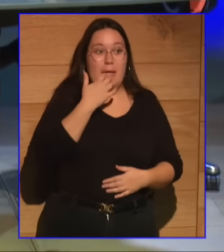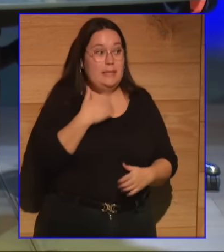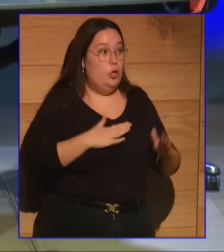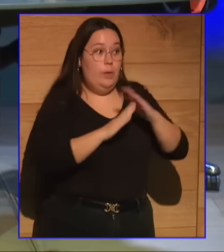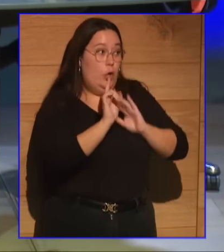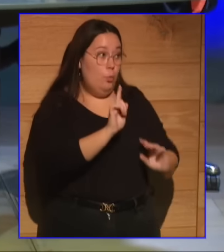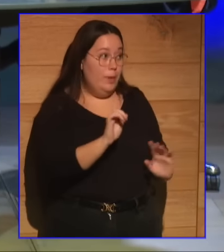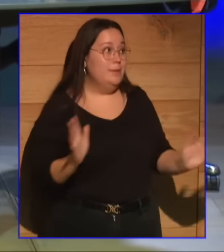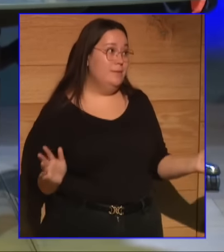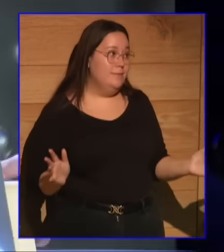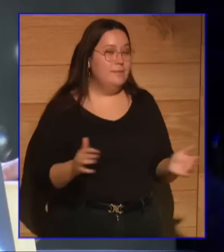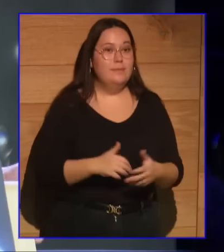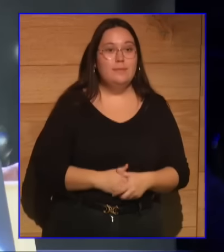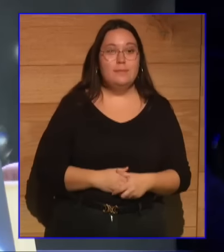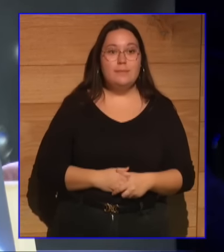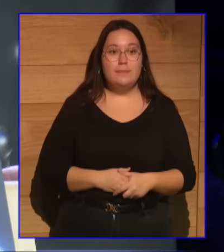de interrumpirme... Claro.